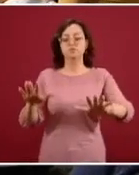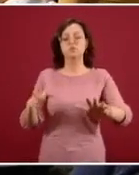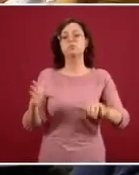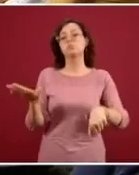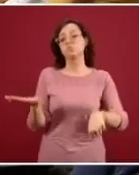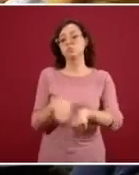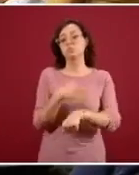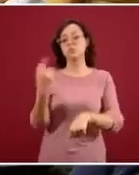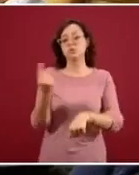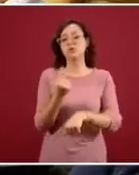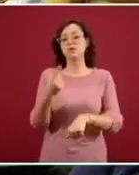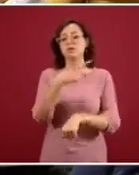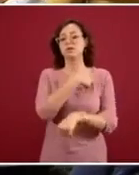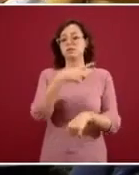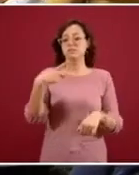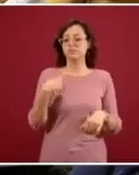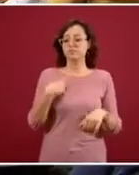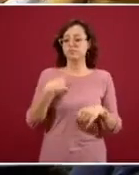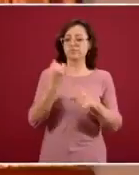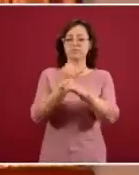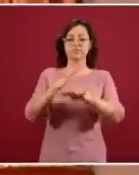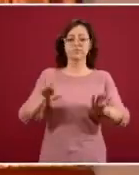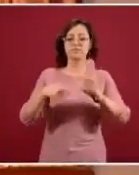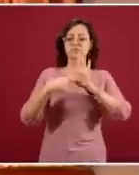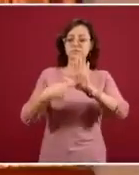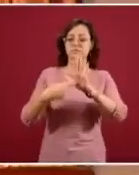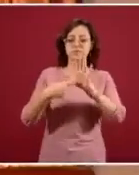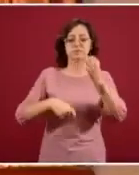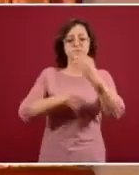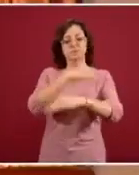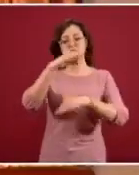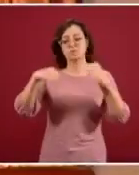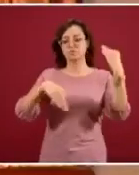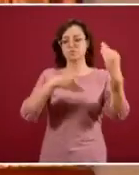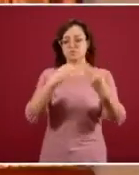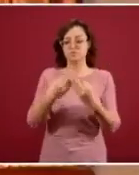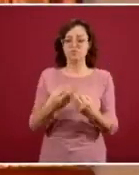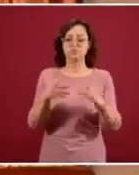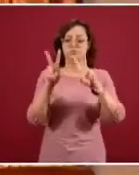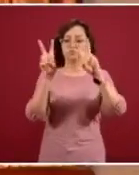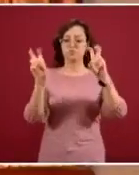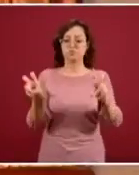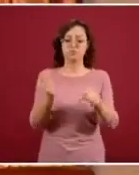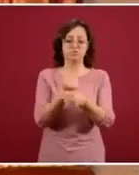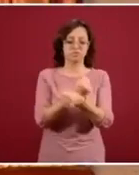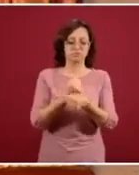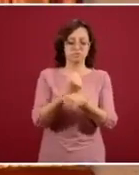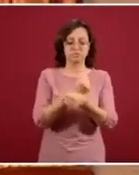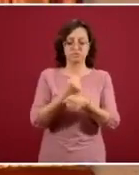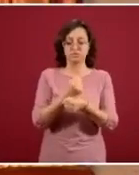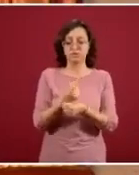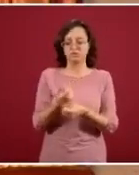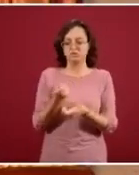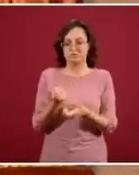precisamente para expresar e informar todo lo que está sucediendo a relación de sangre en el marco referente de